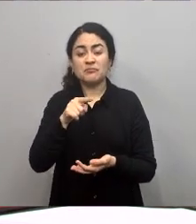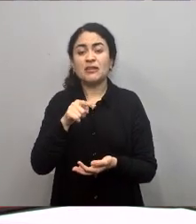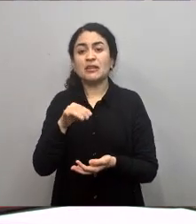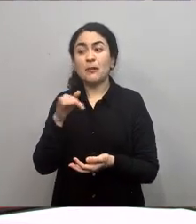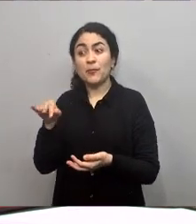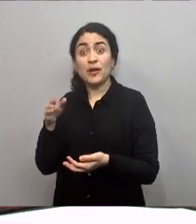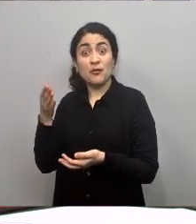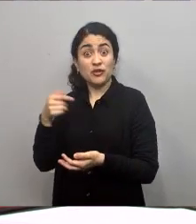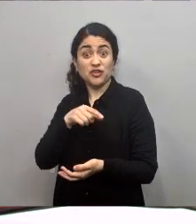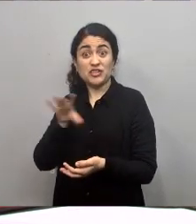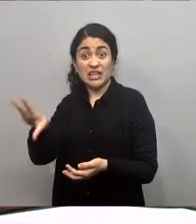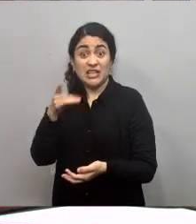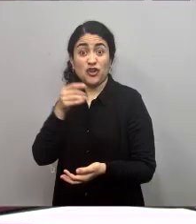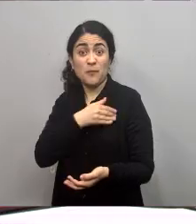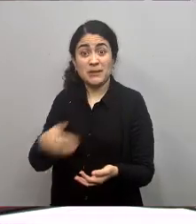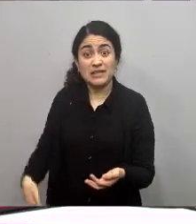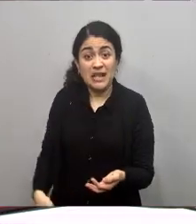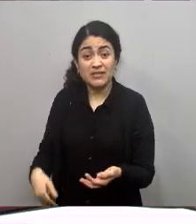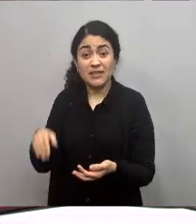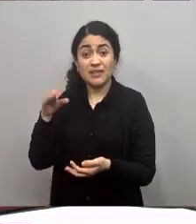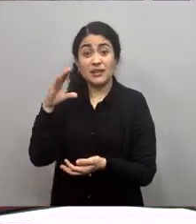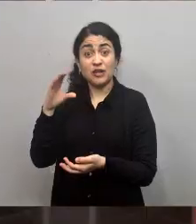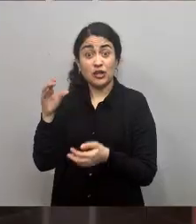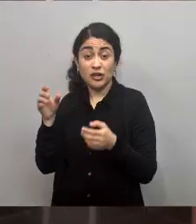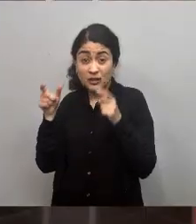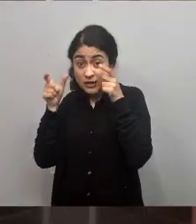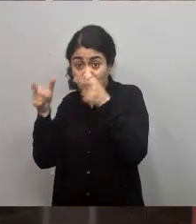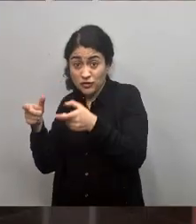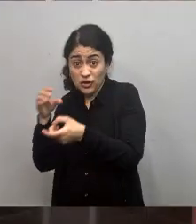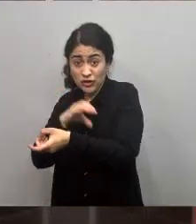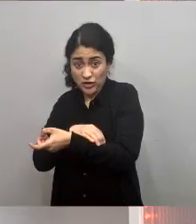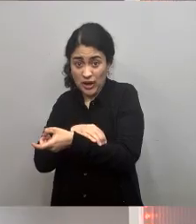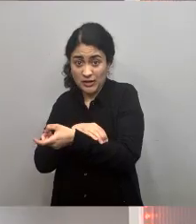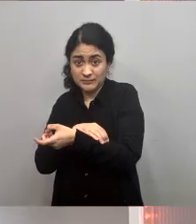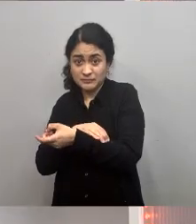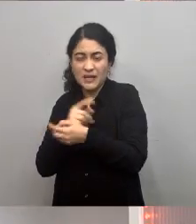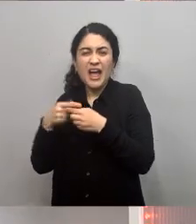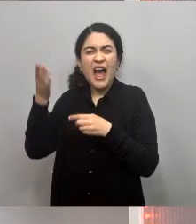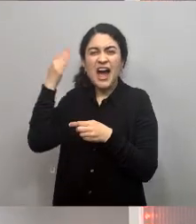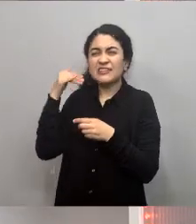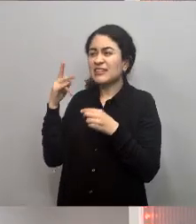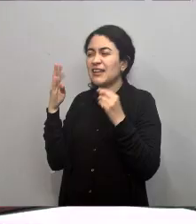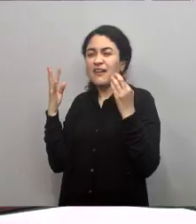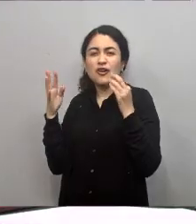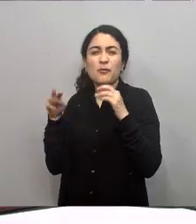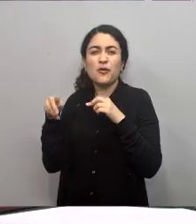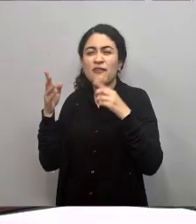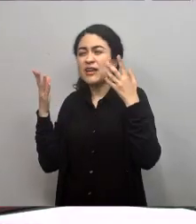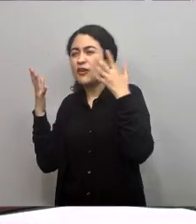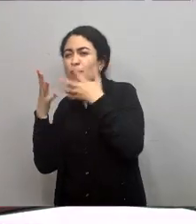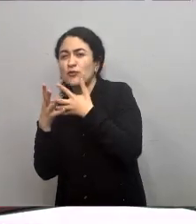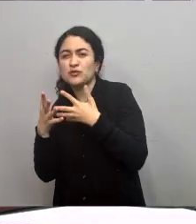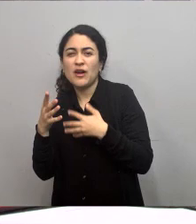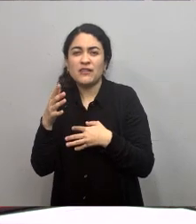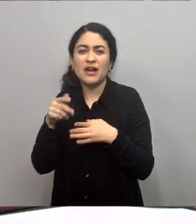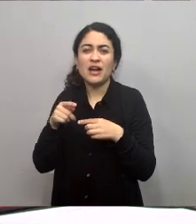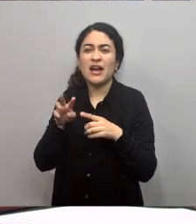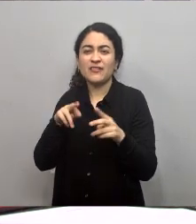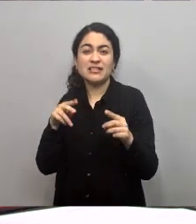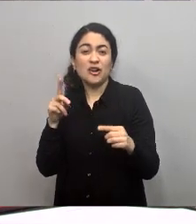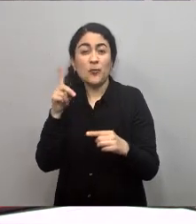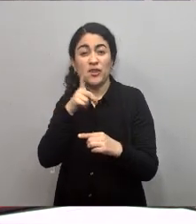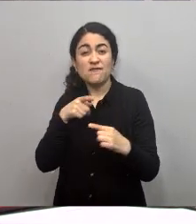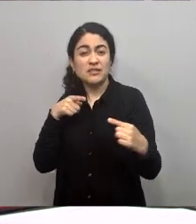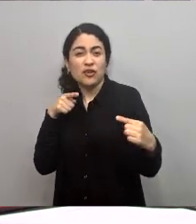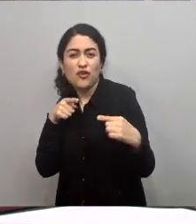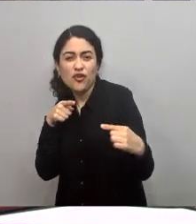CORE, porque antes fue todo confuso. Sí, pues, ¿no es cierto? Un par de meses ahí. Un par de meses donde habían situaciones bastante de tira y